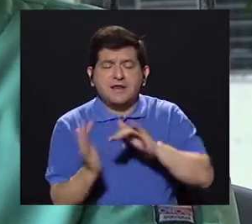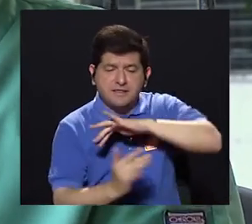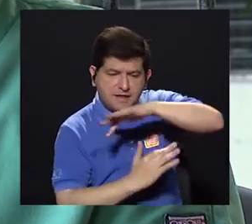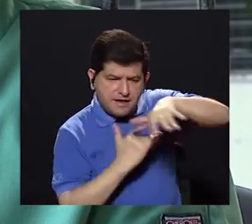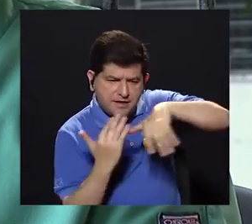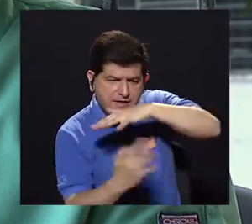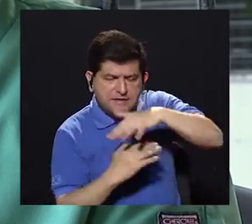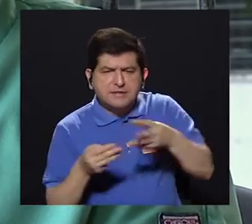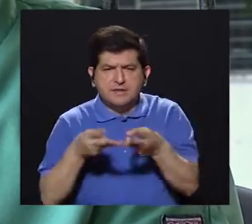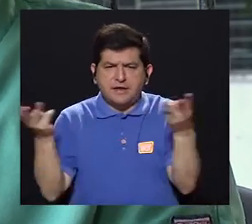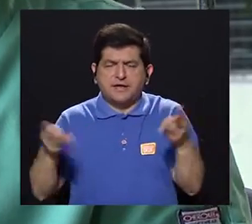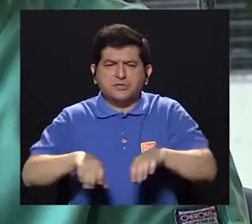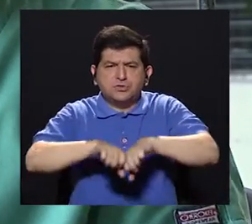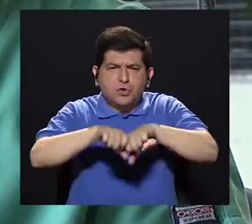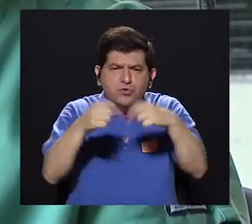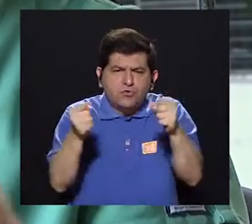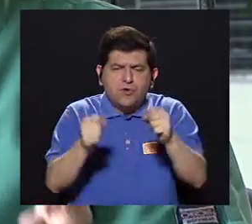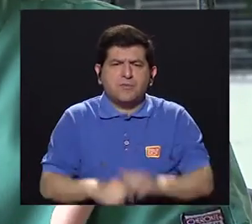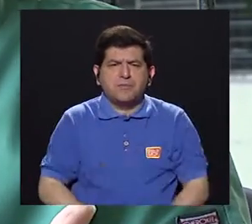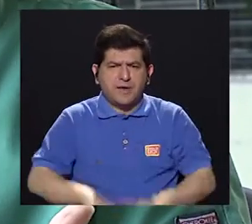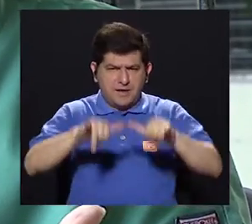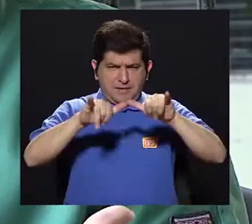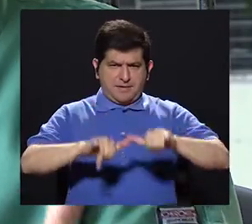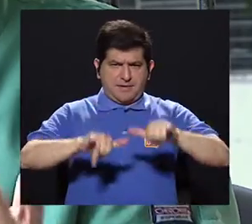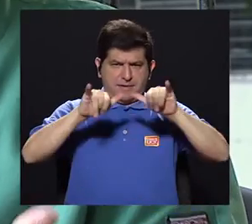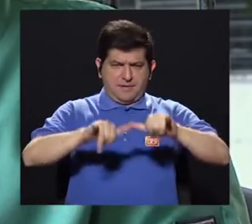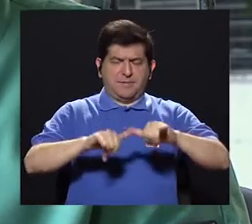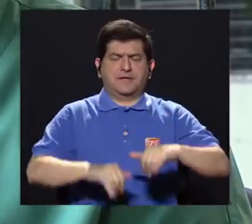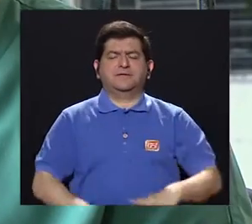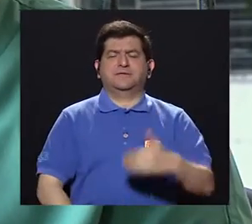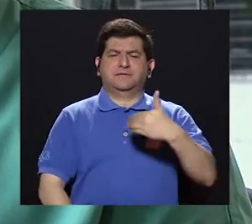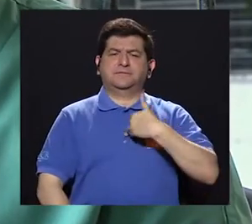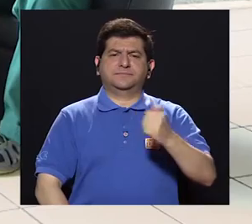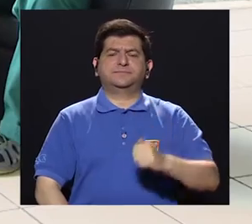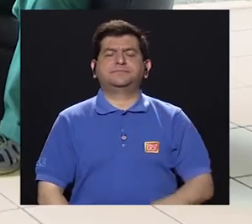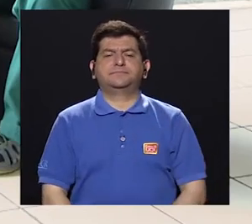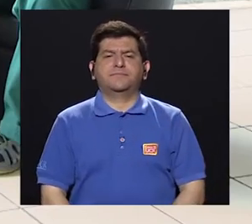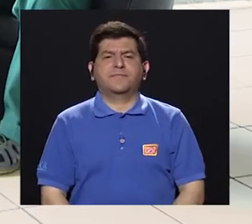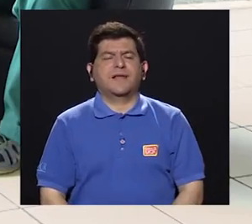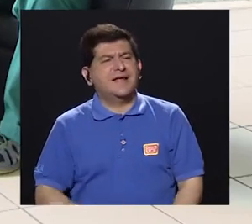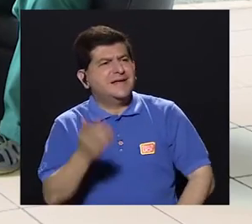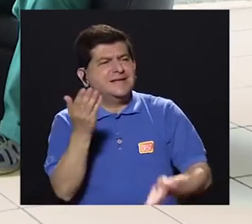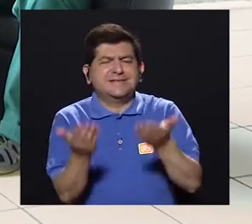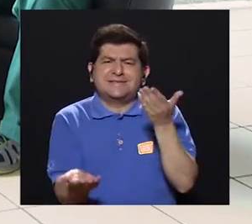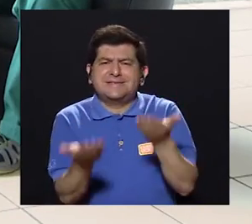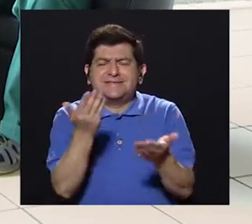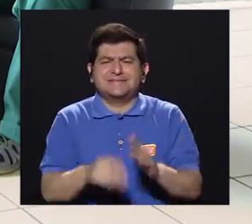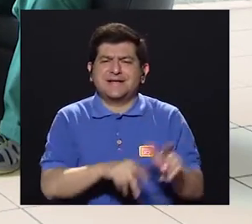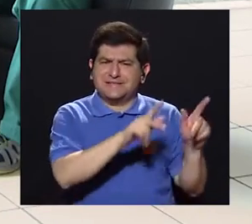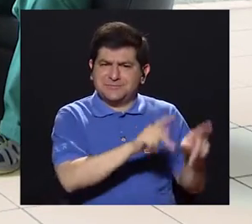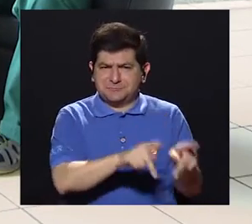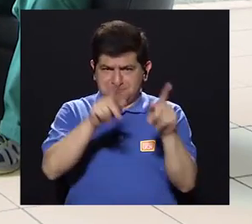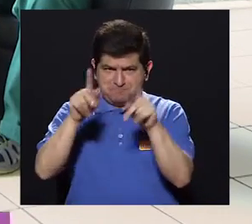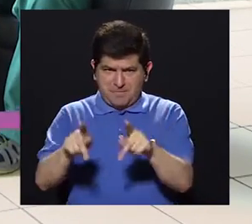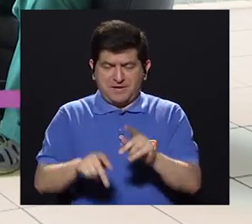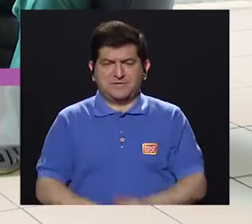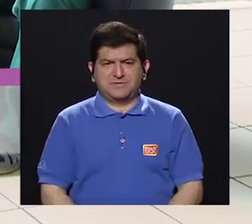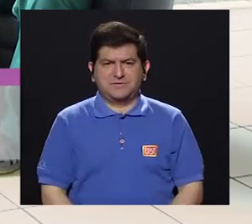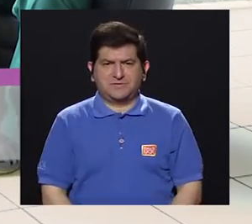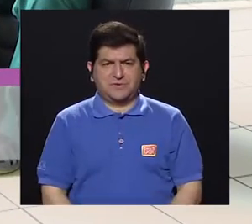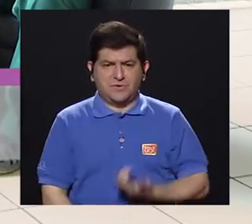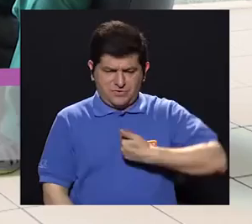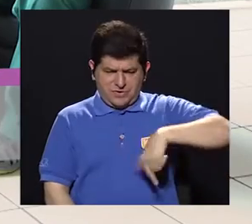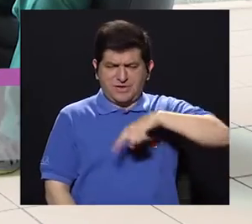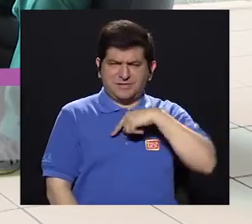al interactuar con la materia, romper un poco esa estabilidad con la que se tiene. Bueno, Ulises, quizás para las personas